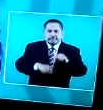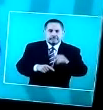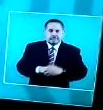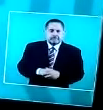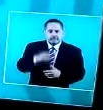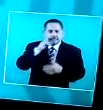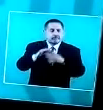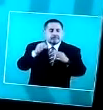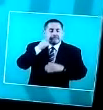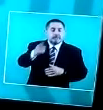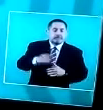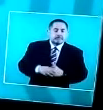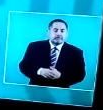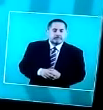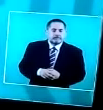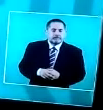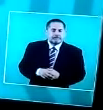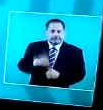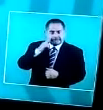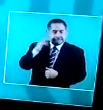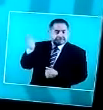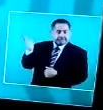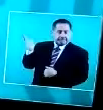Miren, pañuelito blanco.